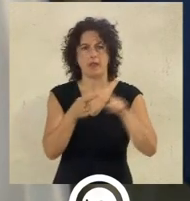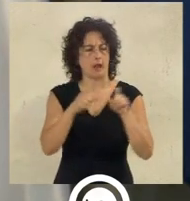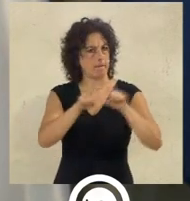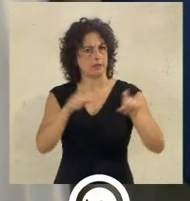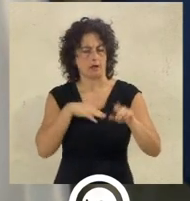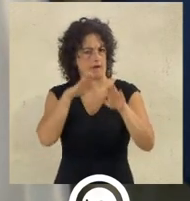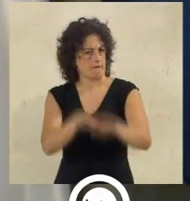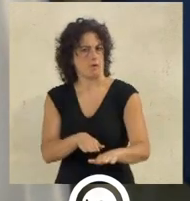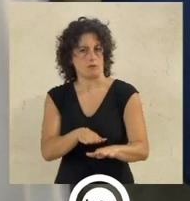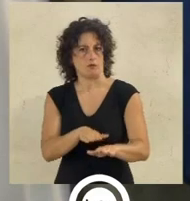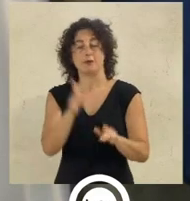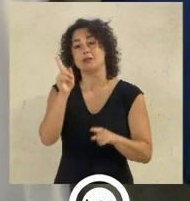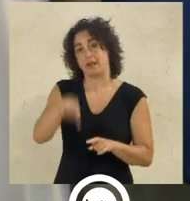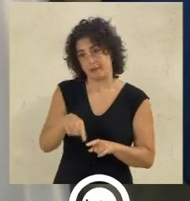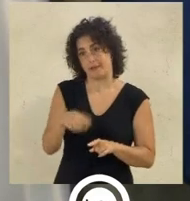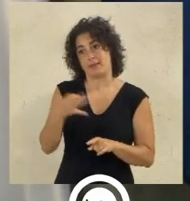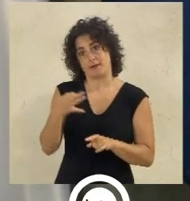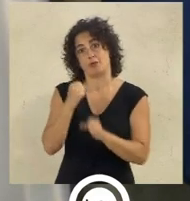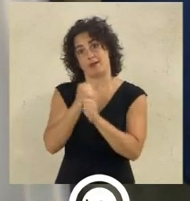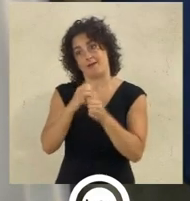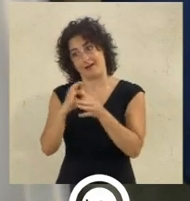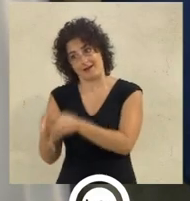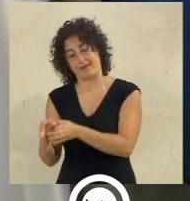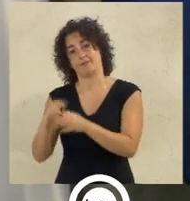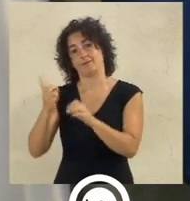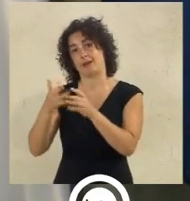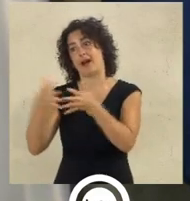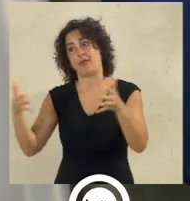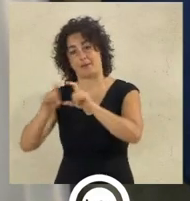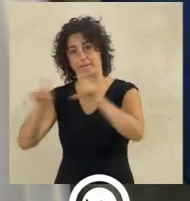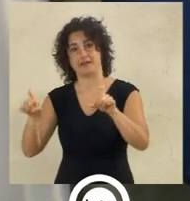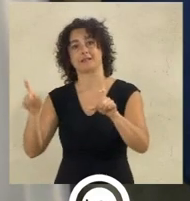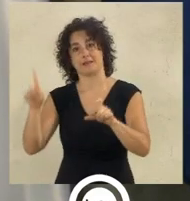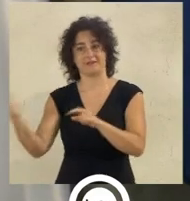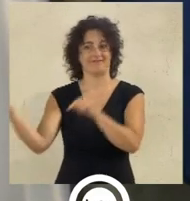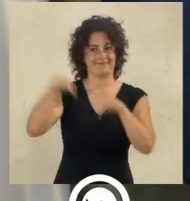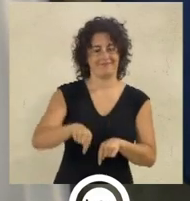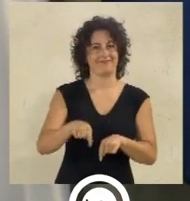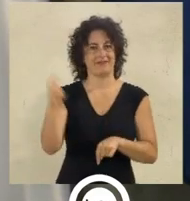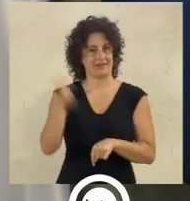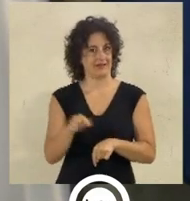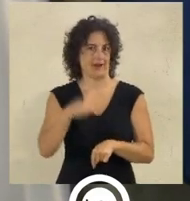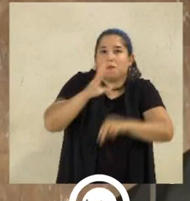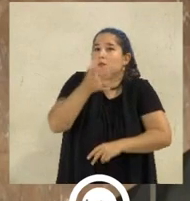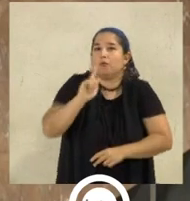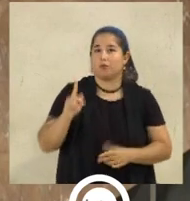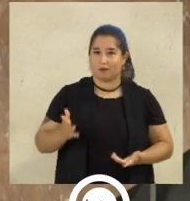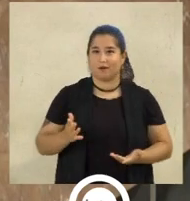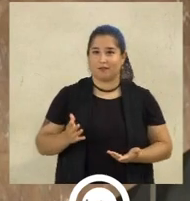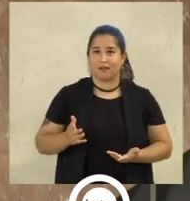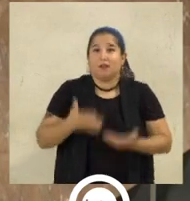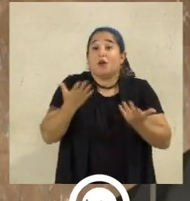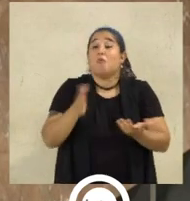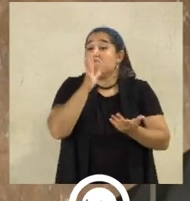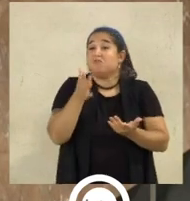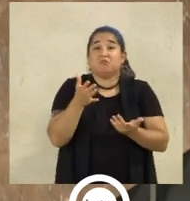empresas, pero también tenemos que trabajar porque las grandes empresas quieran venir a invertir al municipio de Almería. También se ha